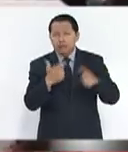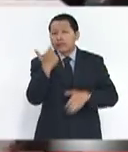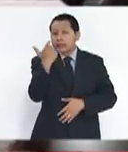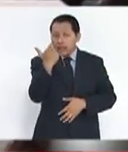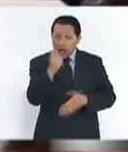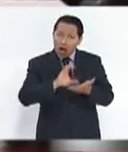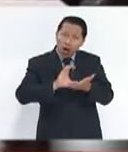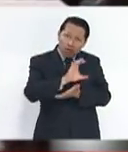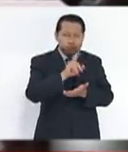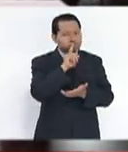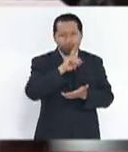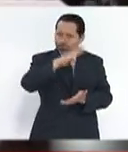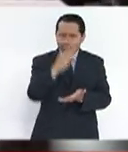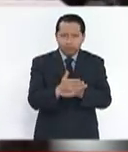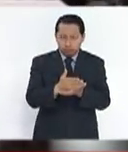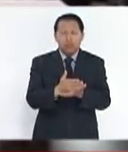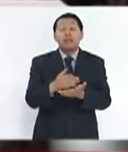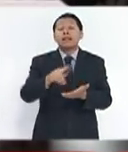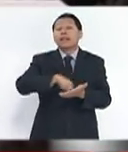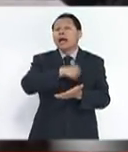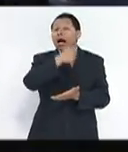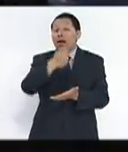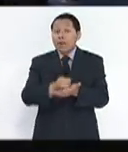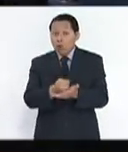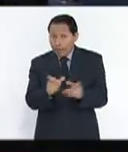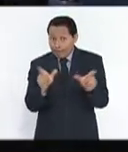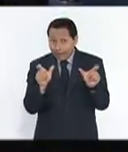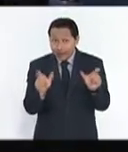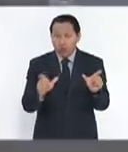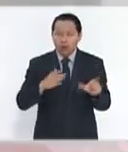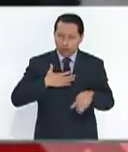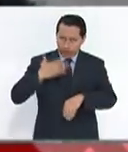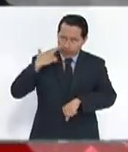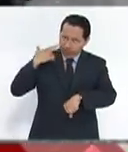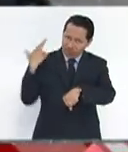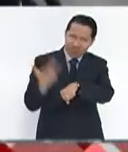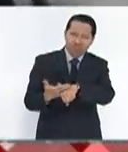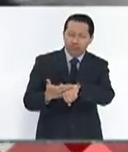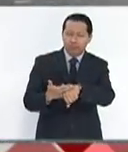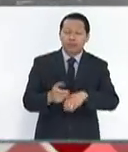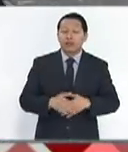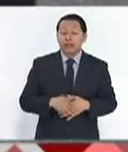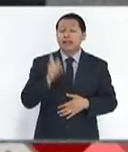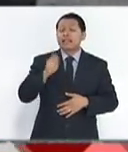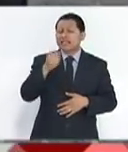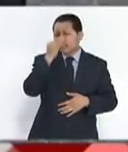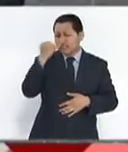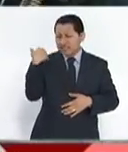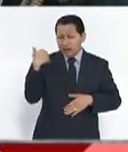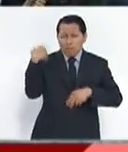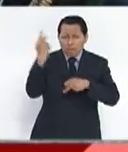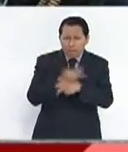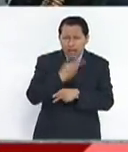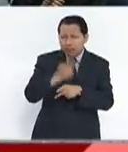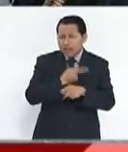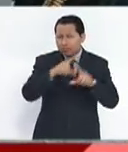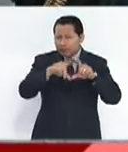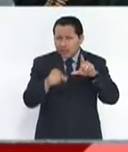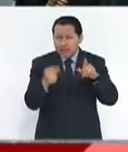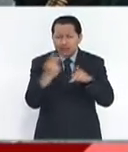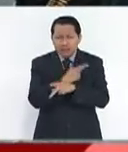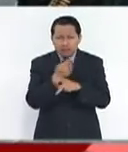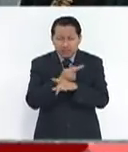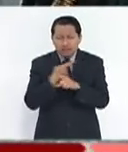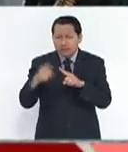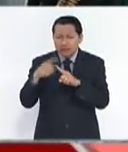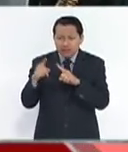de Tamaulipas me encargo yo. Reconoció que ante los últimos episodios de violencia en nuestro país es necesario